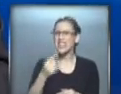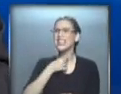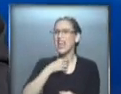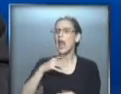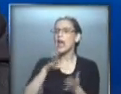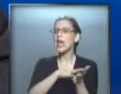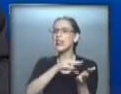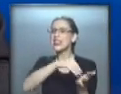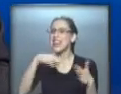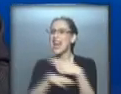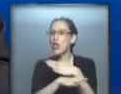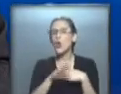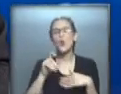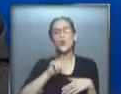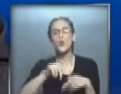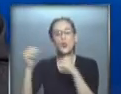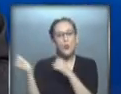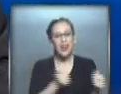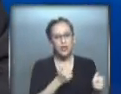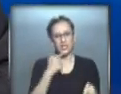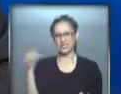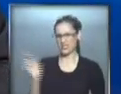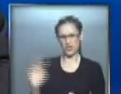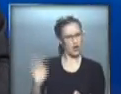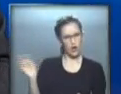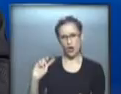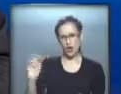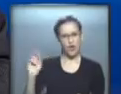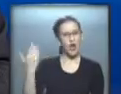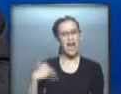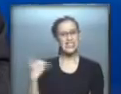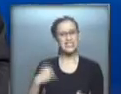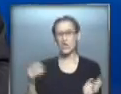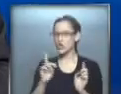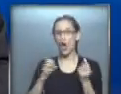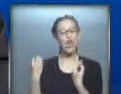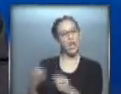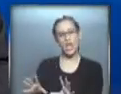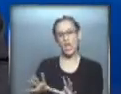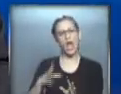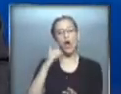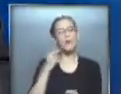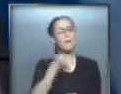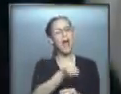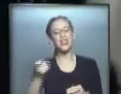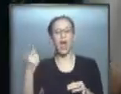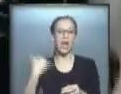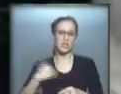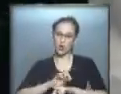sobre ese tema el canciller héctor timerman dijo que de ninguna manera la argentina va a permitir que eso suceda